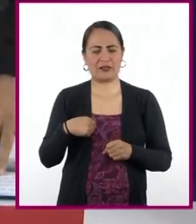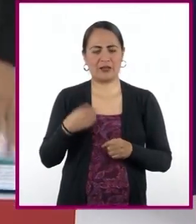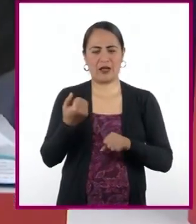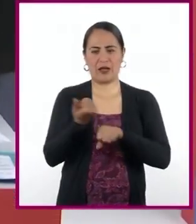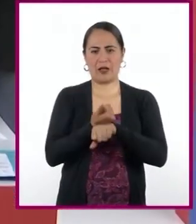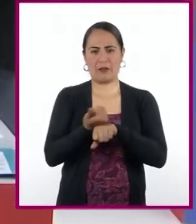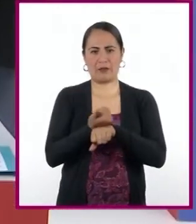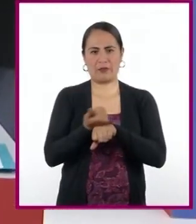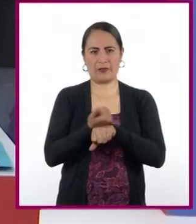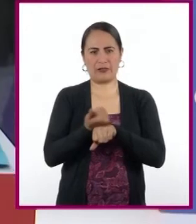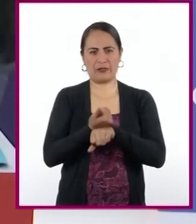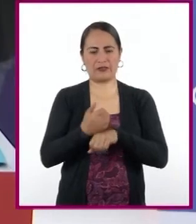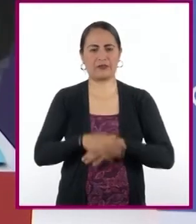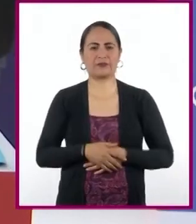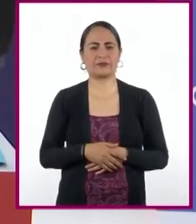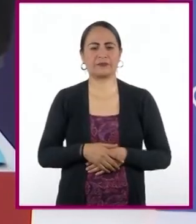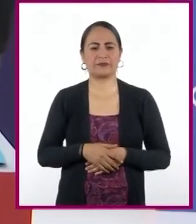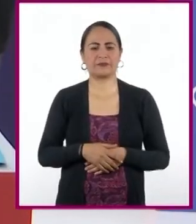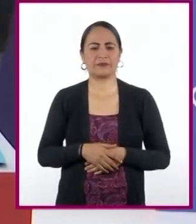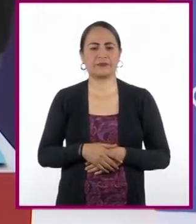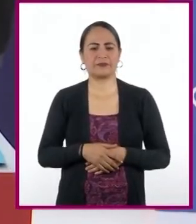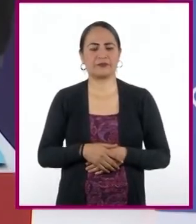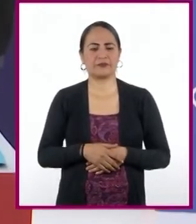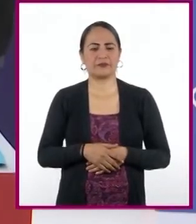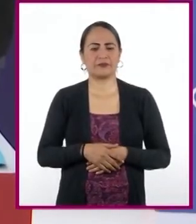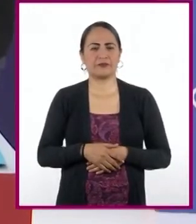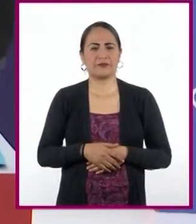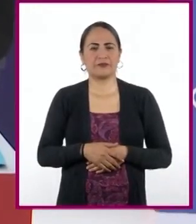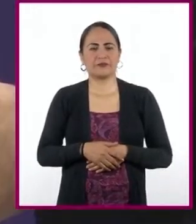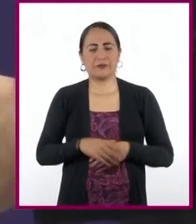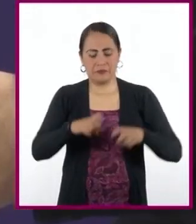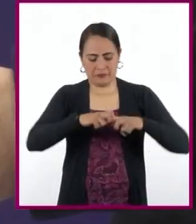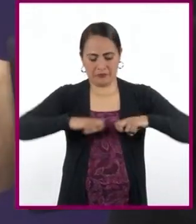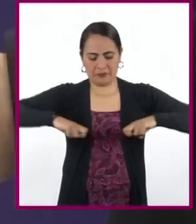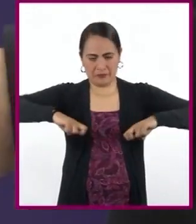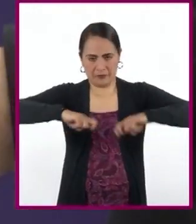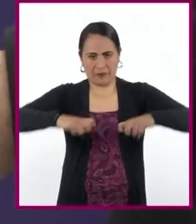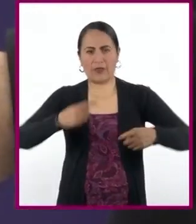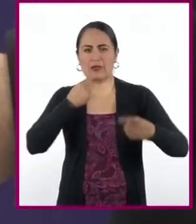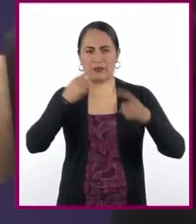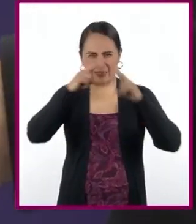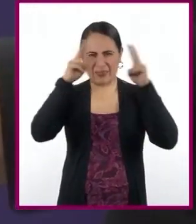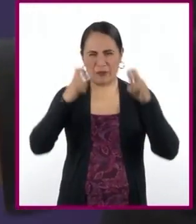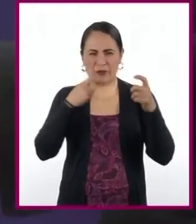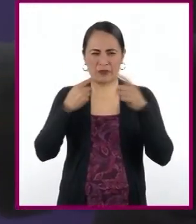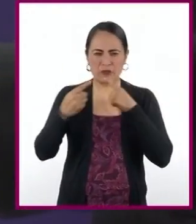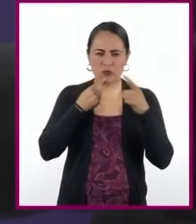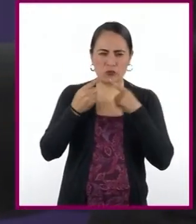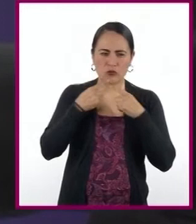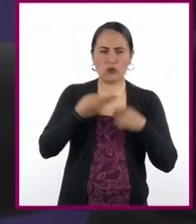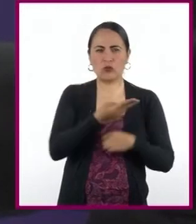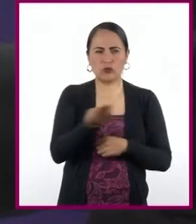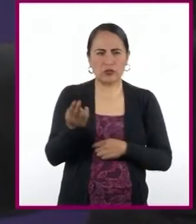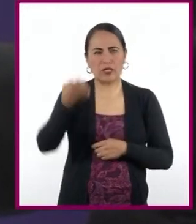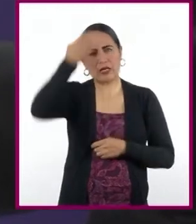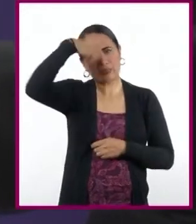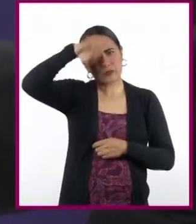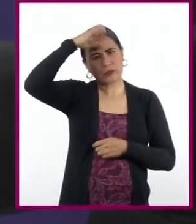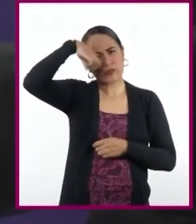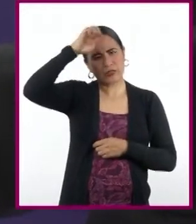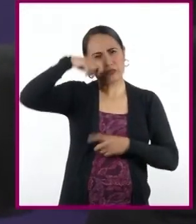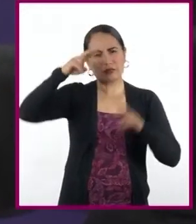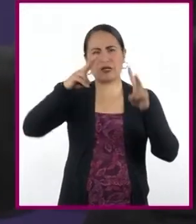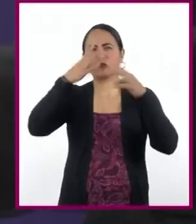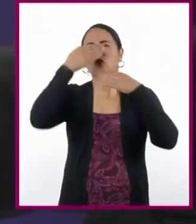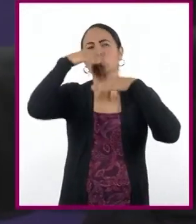amarilla. Y dice, en un panel de discusión están compartiendo experiencias sobre aspectos por